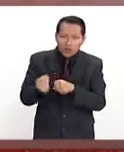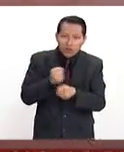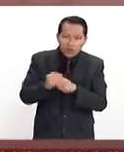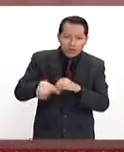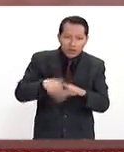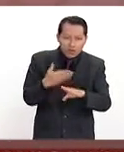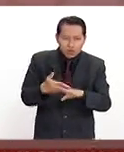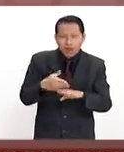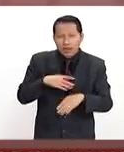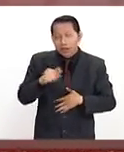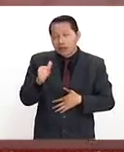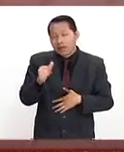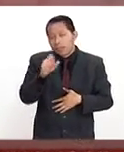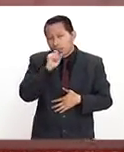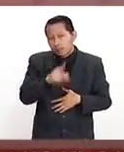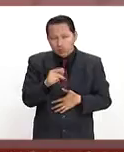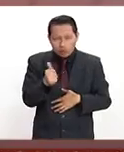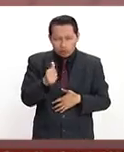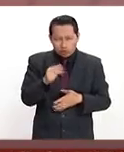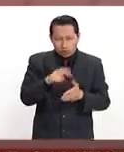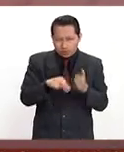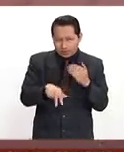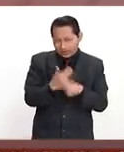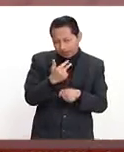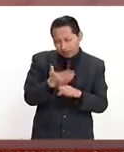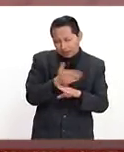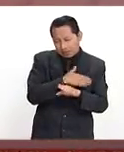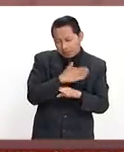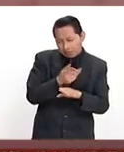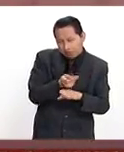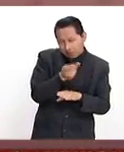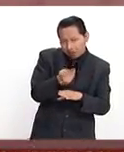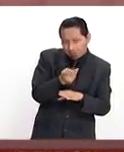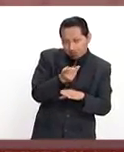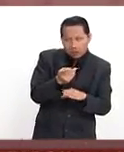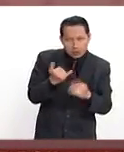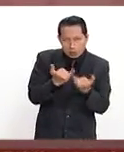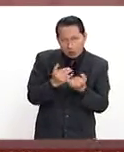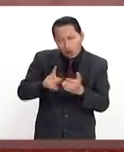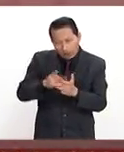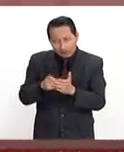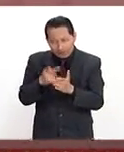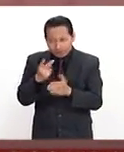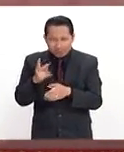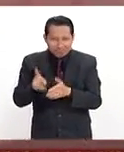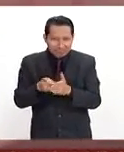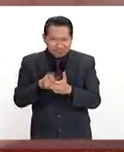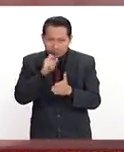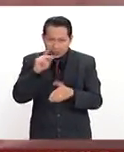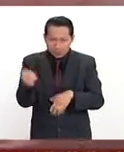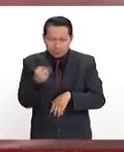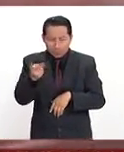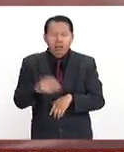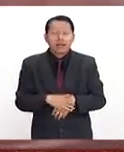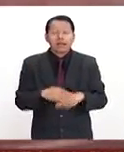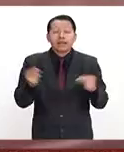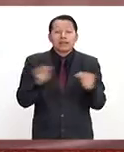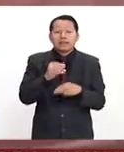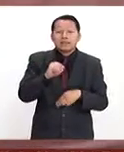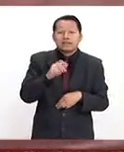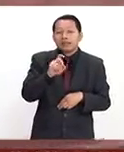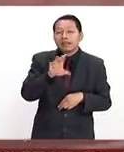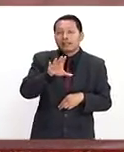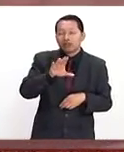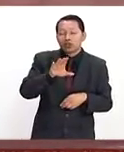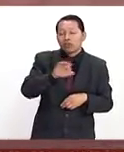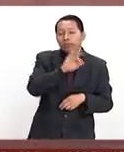En agosto del 13, nuevamente esta es, digamos, una pregunta que repetimos y le damos seguimiento. Sí está haciendo lo necesario 35%